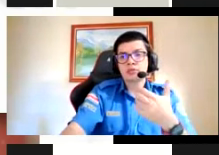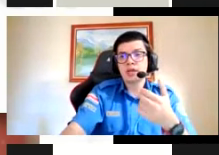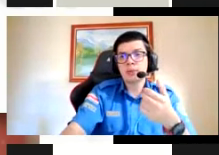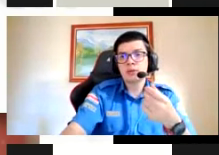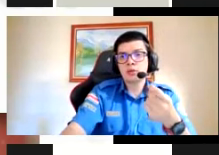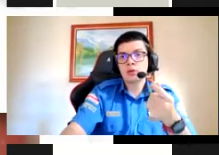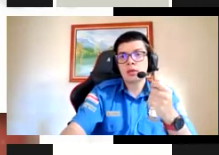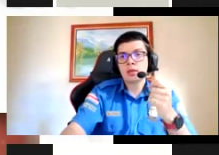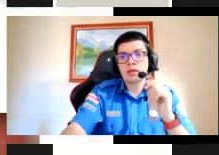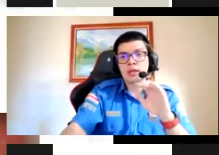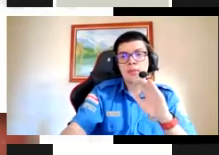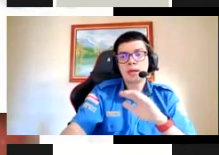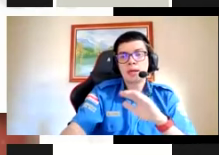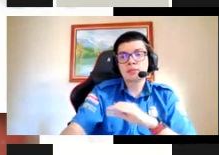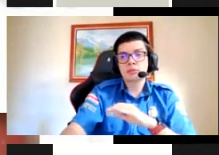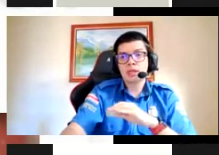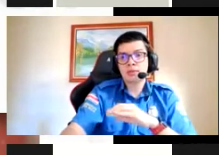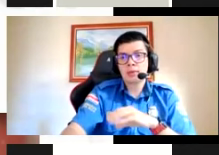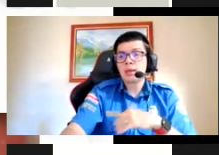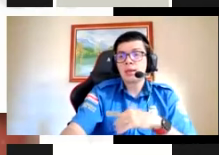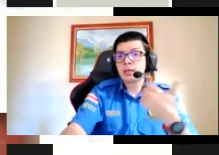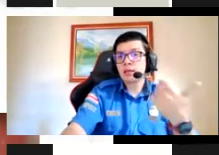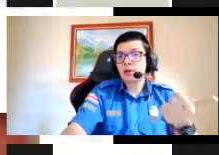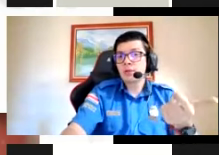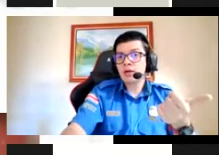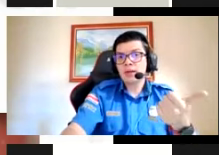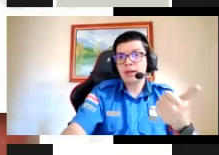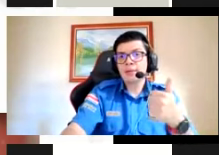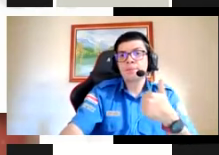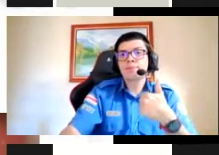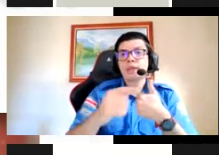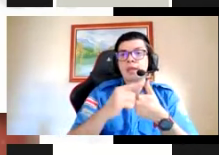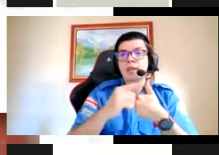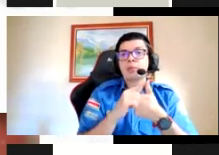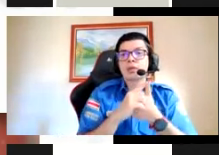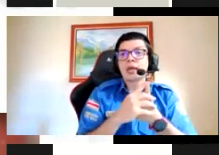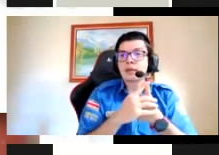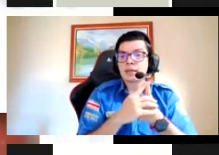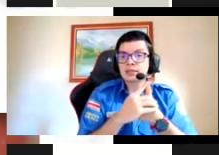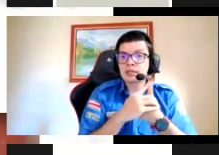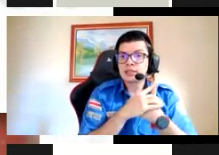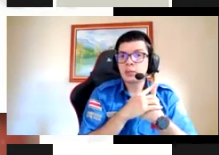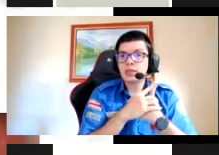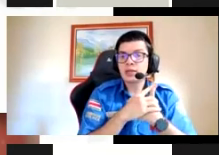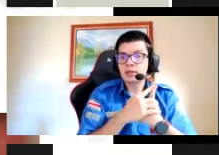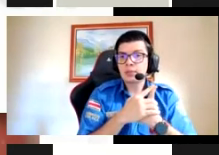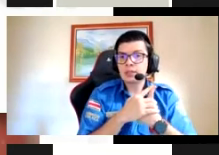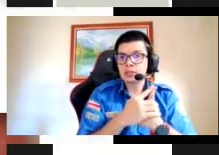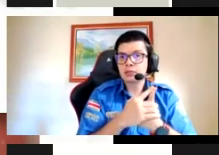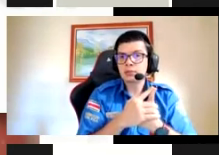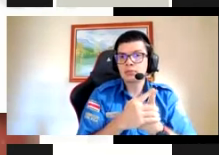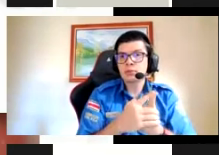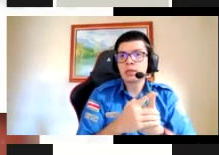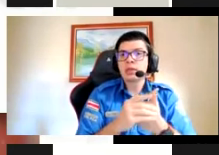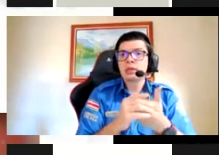ya es un elemento de baja seguridad. ¿Qué tiene que cumplir la manguera? Soportar 350 libras de